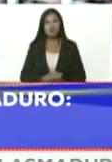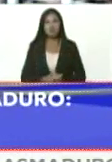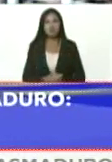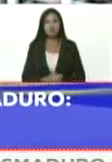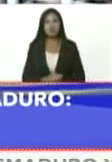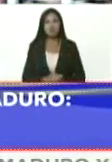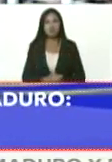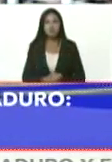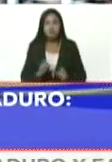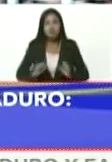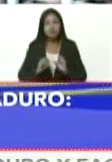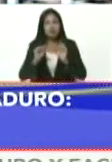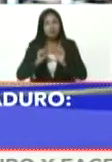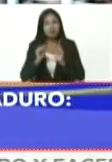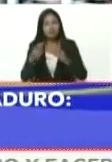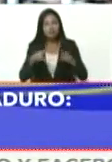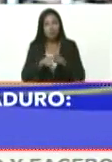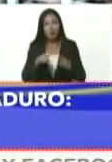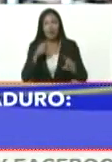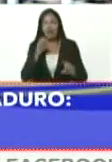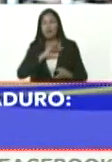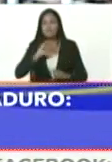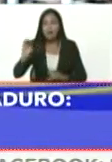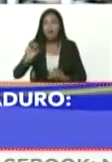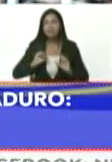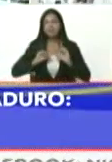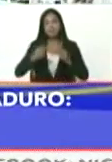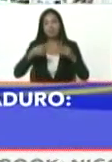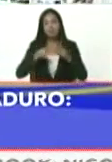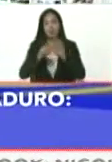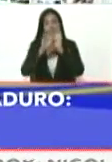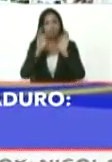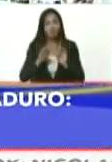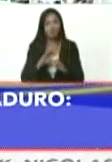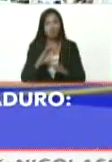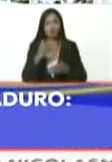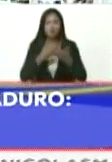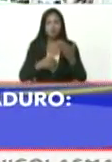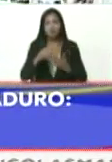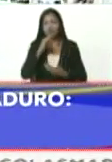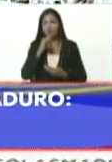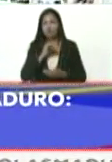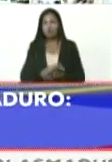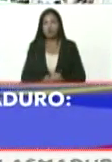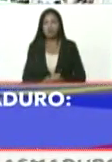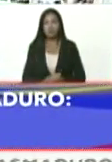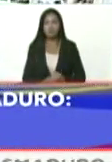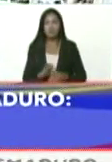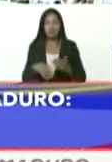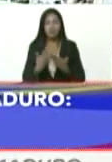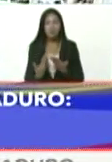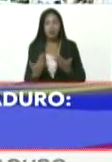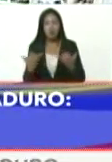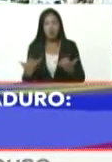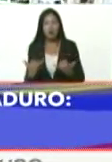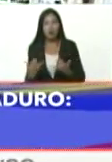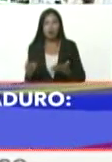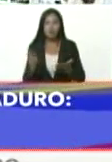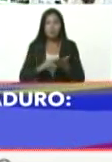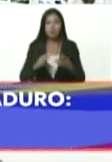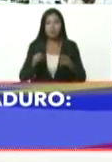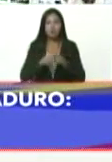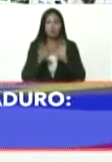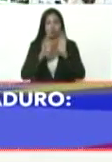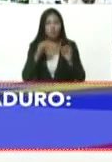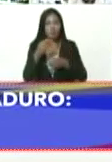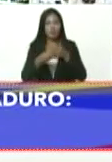Y continúe la patria. Para que se haga realidad nuestra consigna, que más que una consigna, para repetir, es algo para